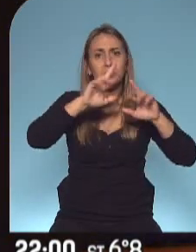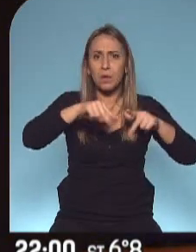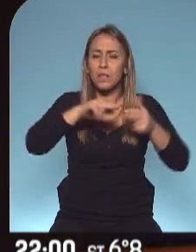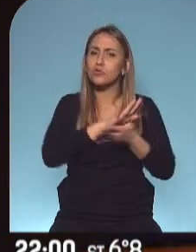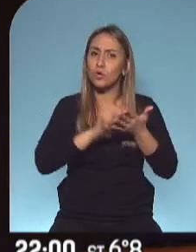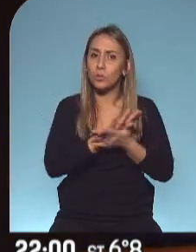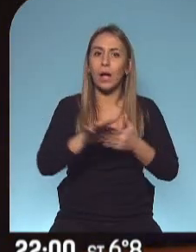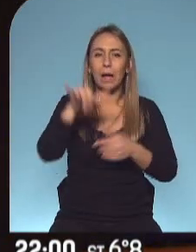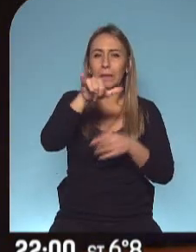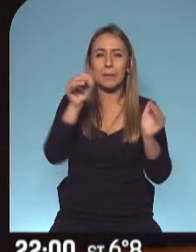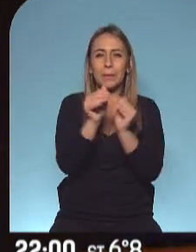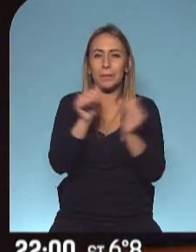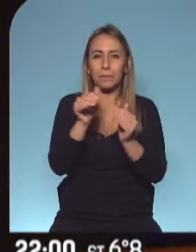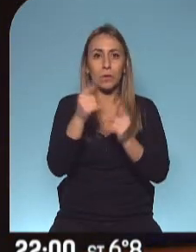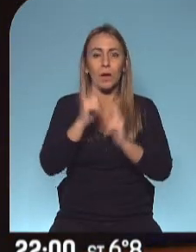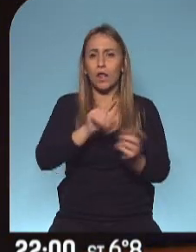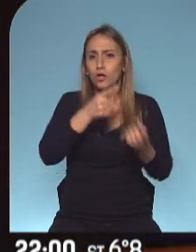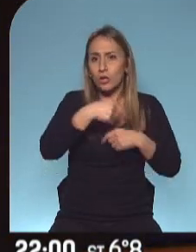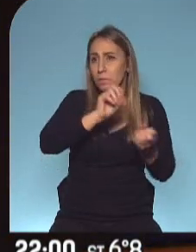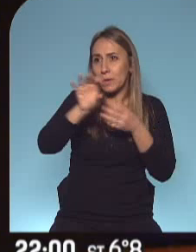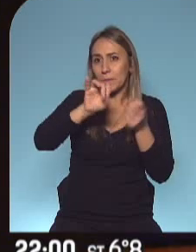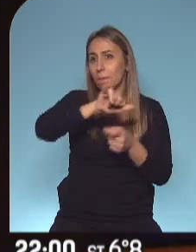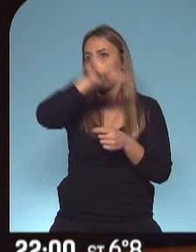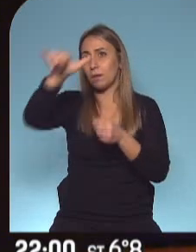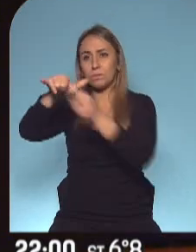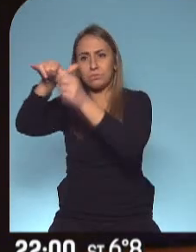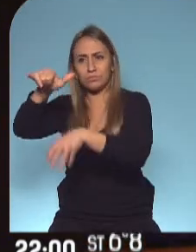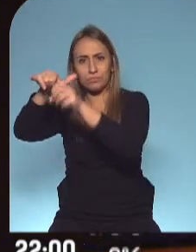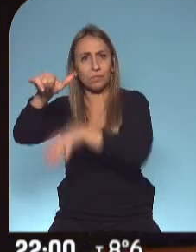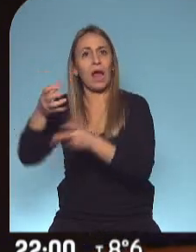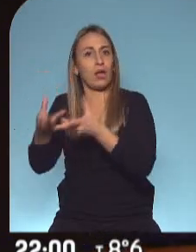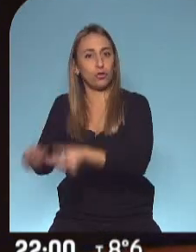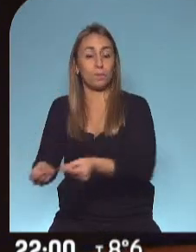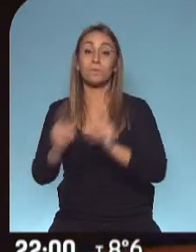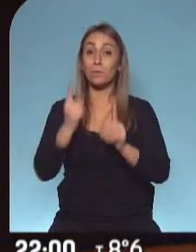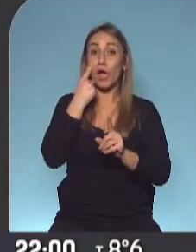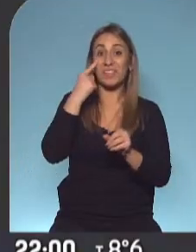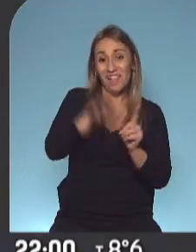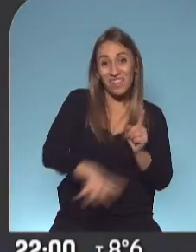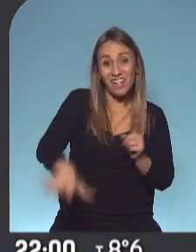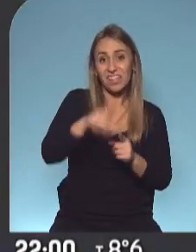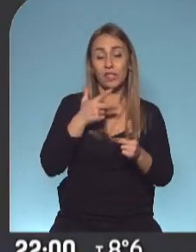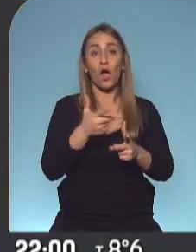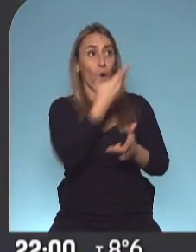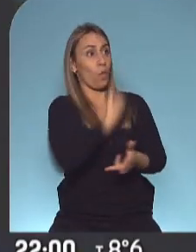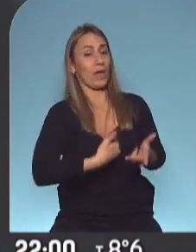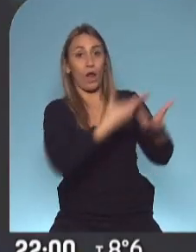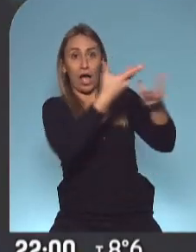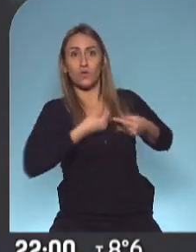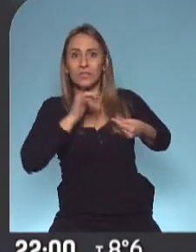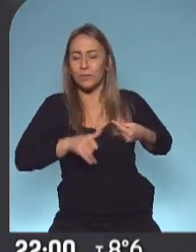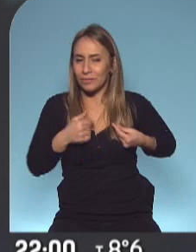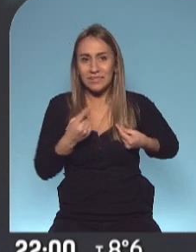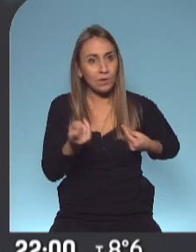espacio chico para llevar y desde allí ayudar. Porque el propio intendente de la localidad lo que dijo fue, desde el gobierno nos están ayudando, pero necesitamos